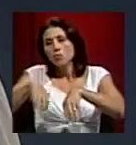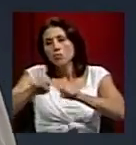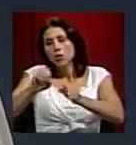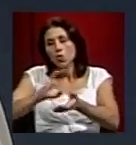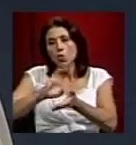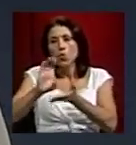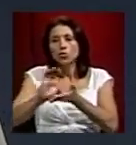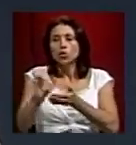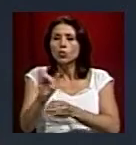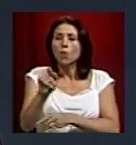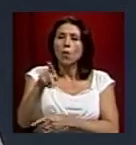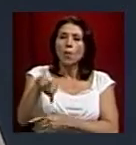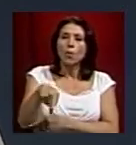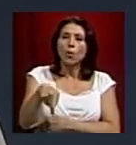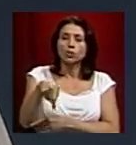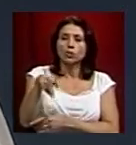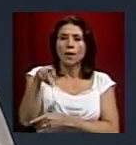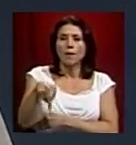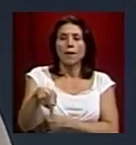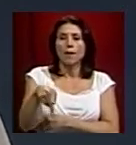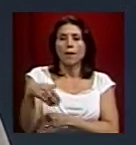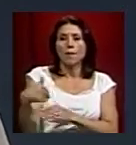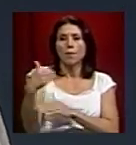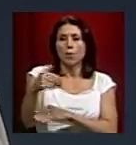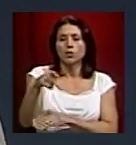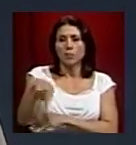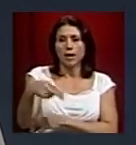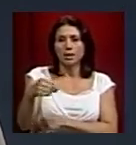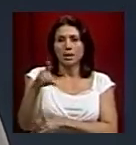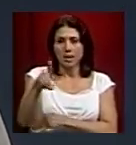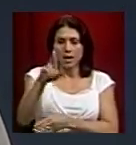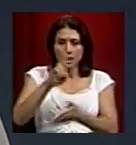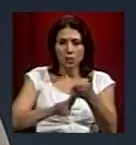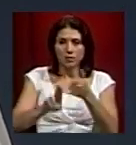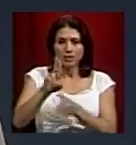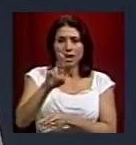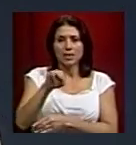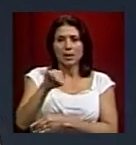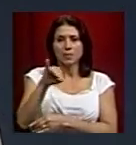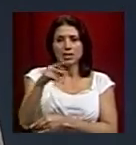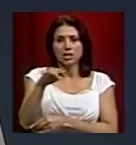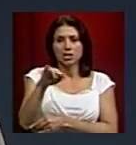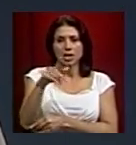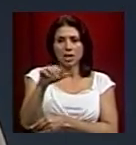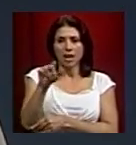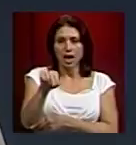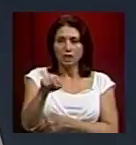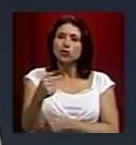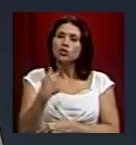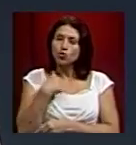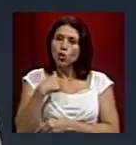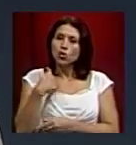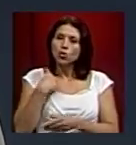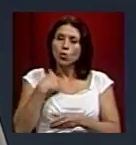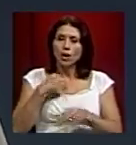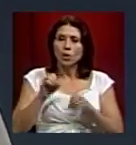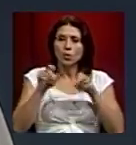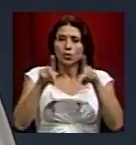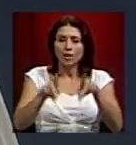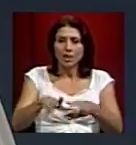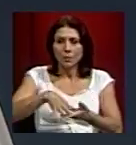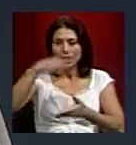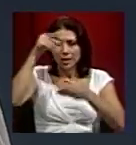de postdoctorado en la Universidad de Michigan, donde tuve la oportunidad pues de aprender de gente muy muy buena como C.K.